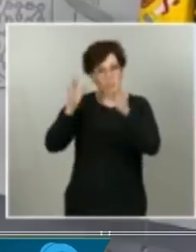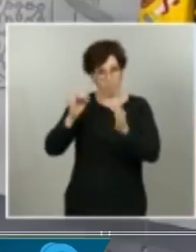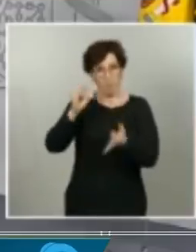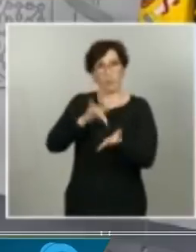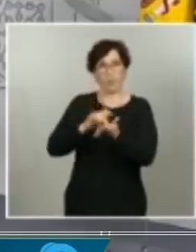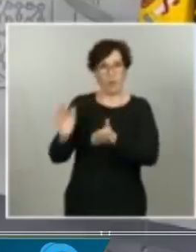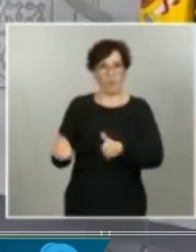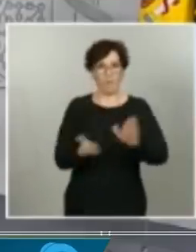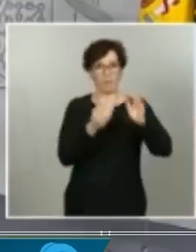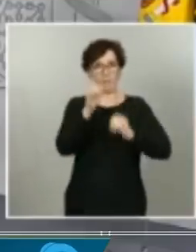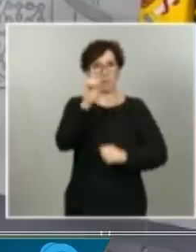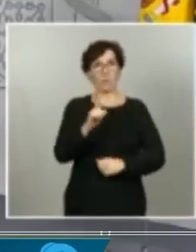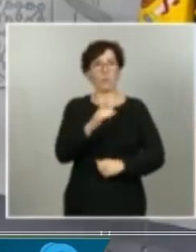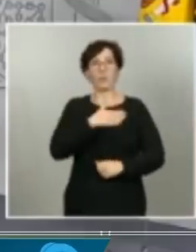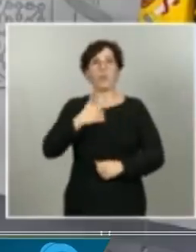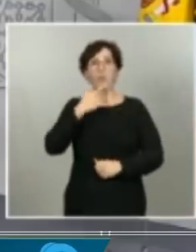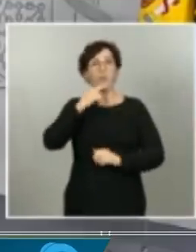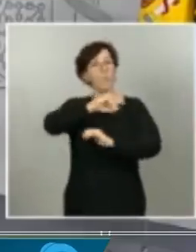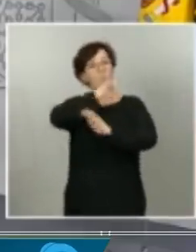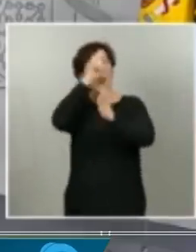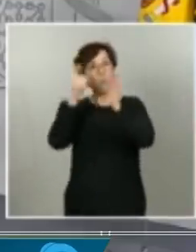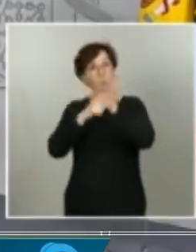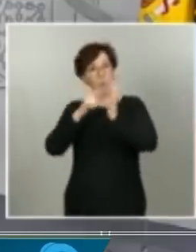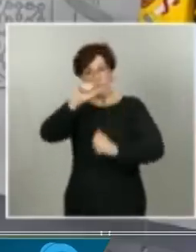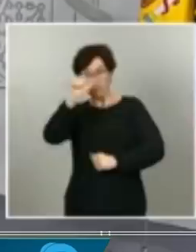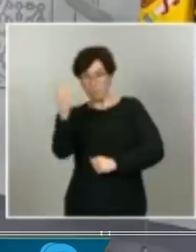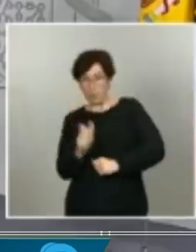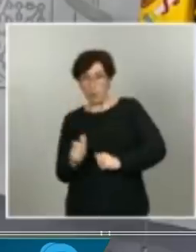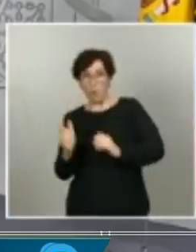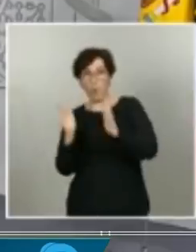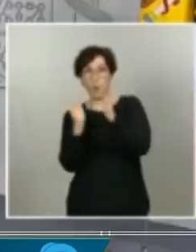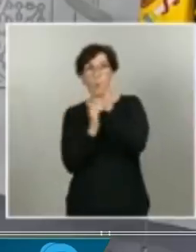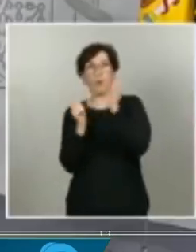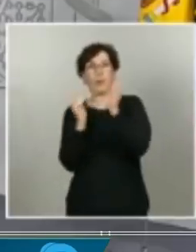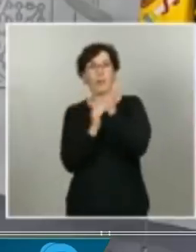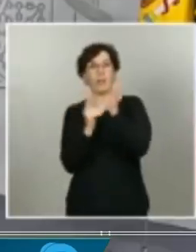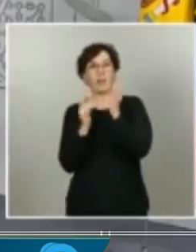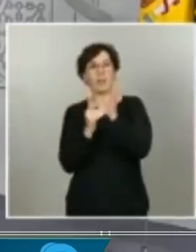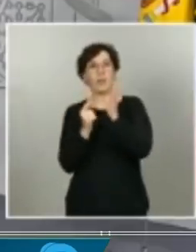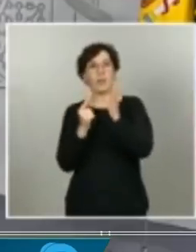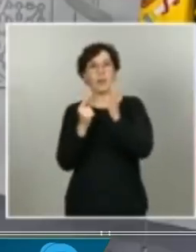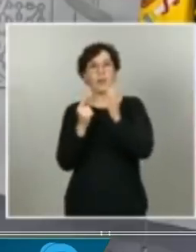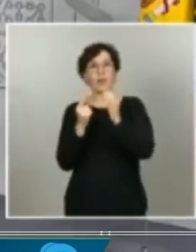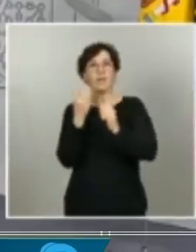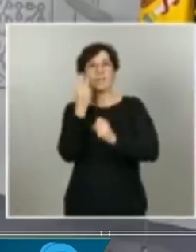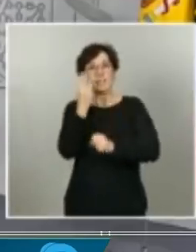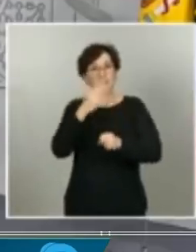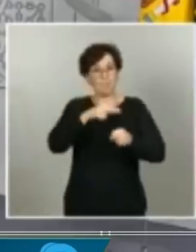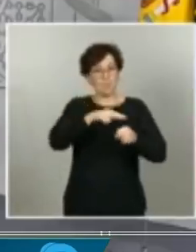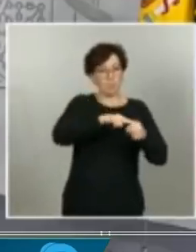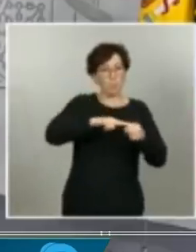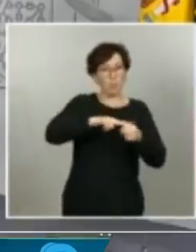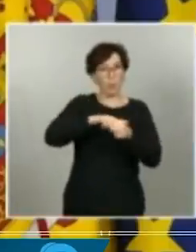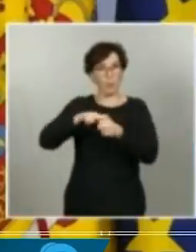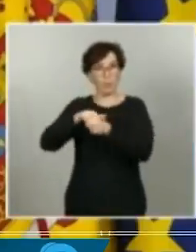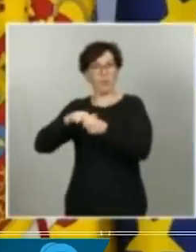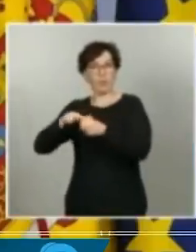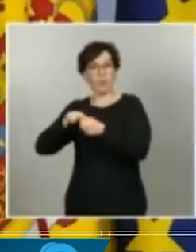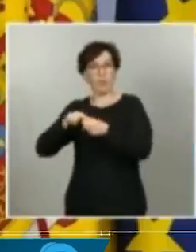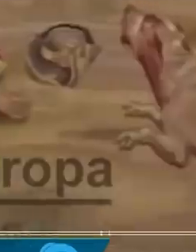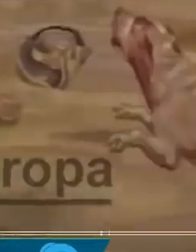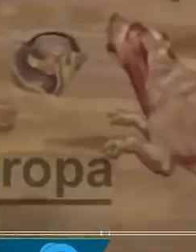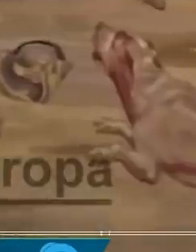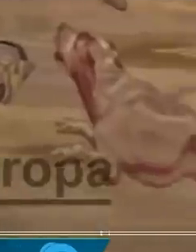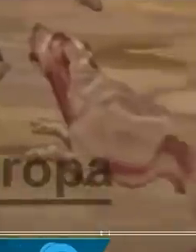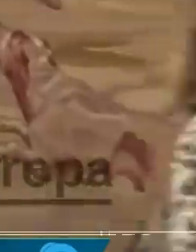tasas superiores al 50 al 60 por ciento por día de incremento de casos de contagios claro que provoca el colapso sanitario eso es un problema de la